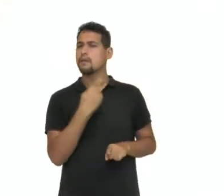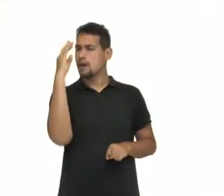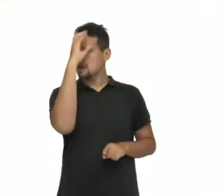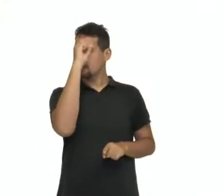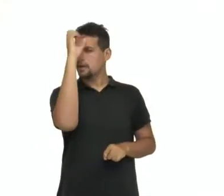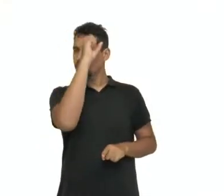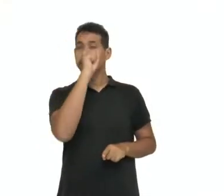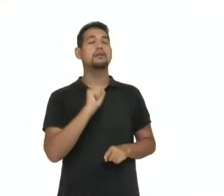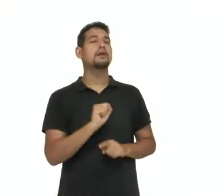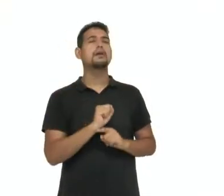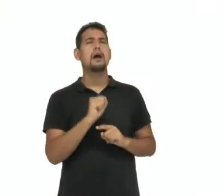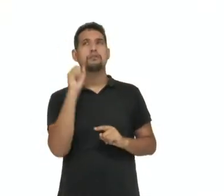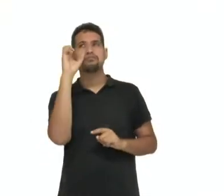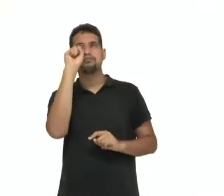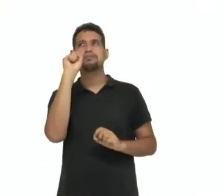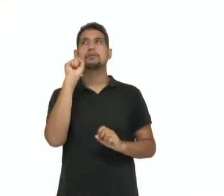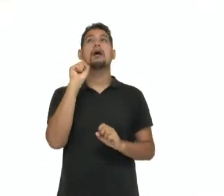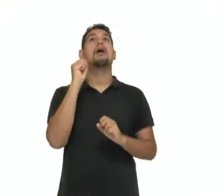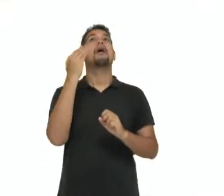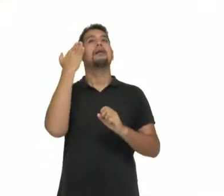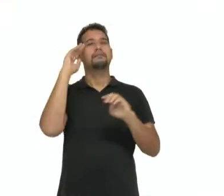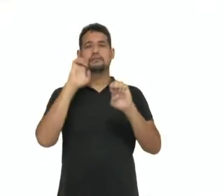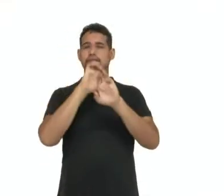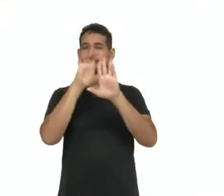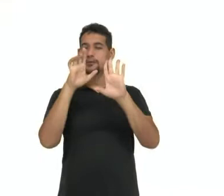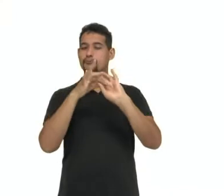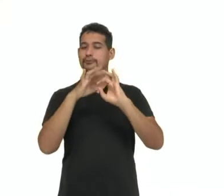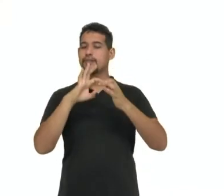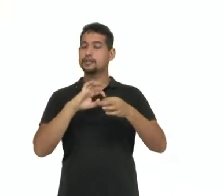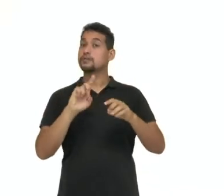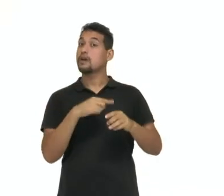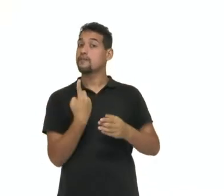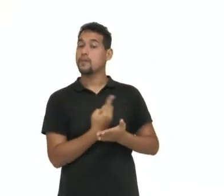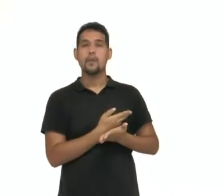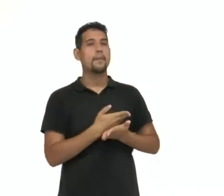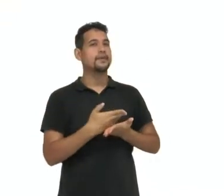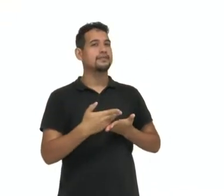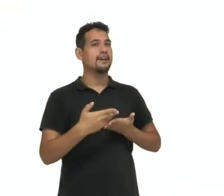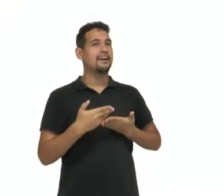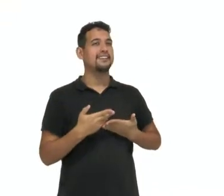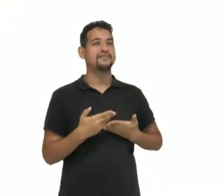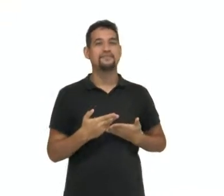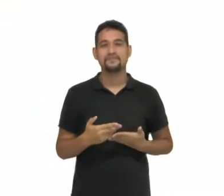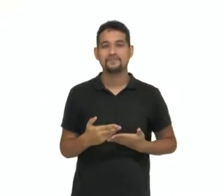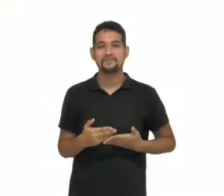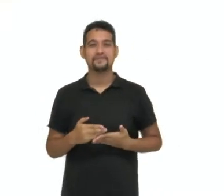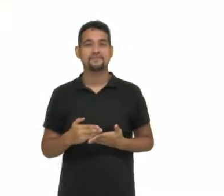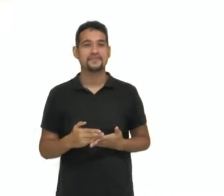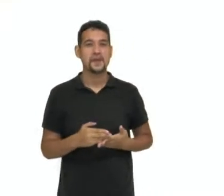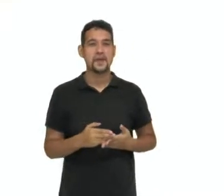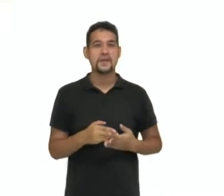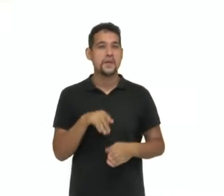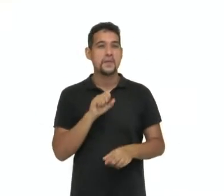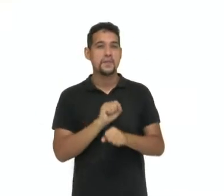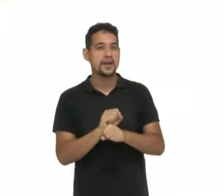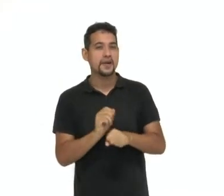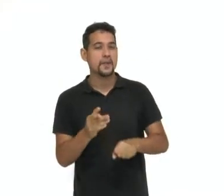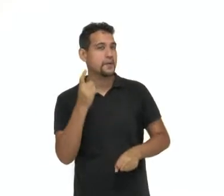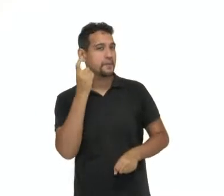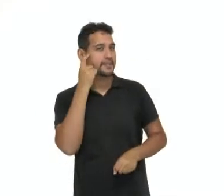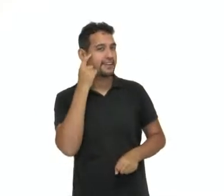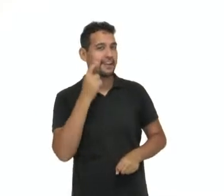vocabulário que auxilia o entendimento a partir do contexto. Iniciando, vamos a